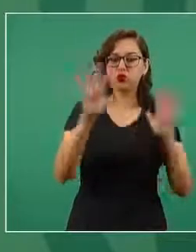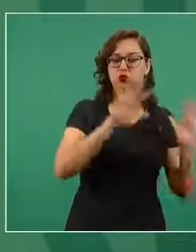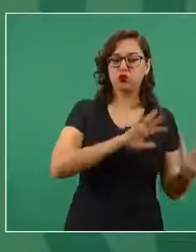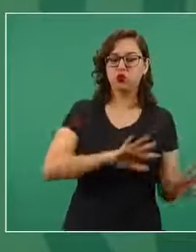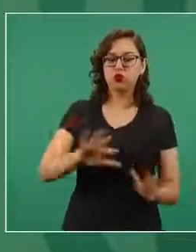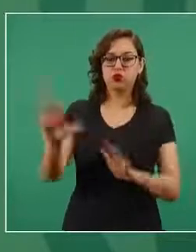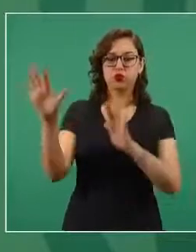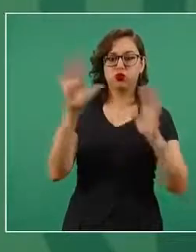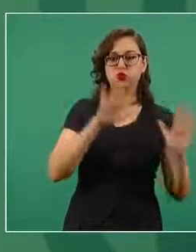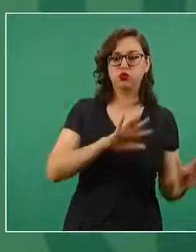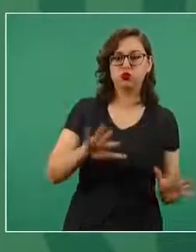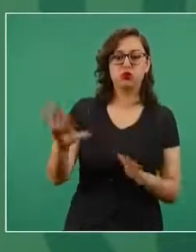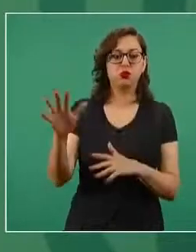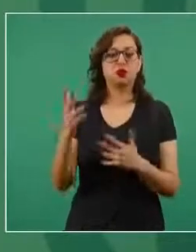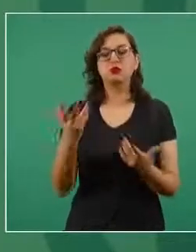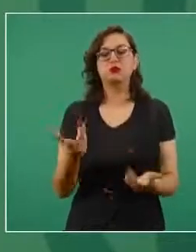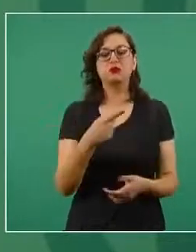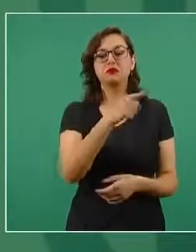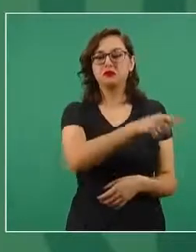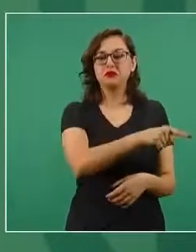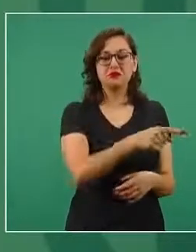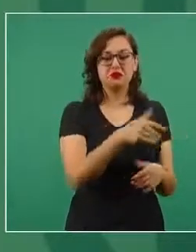en otro sentido